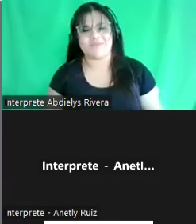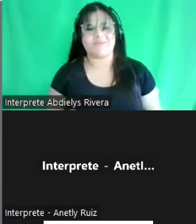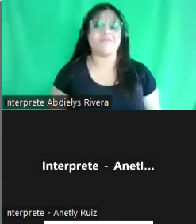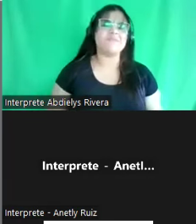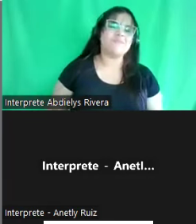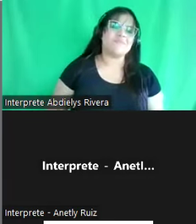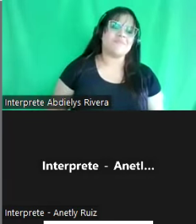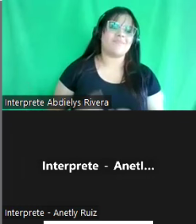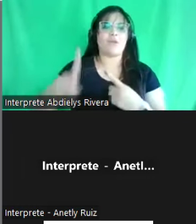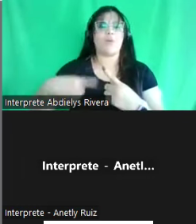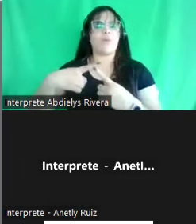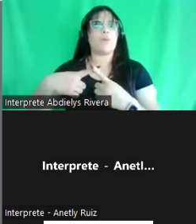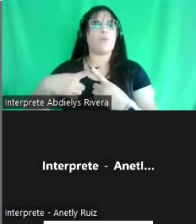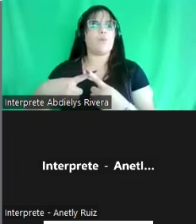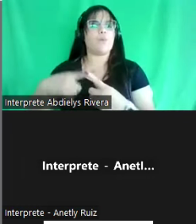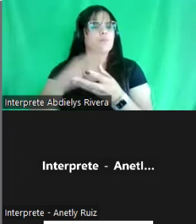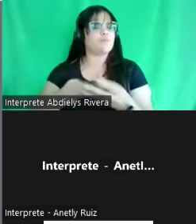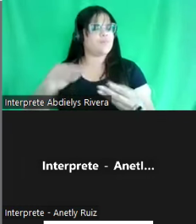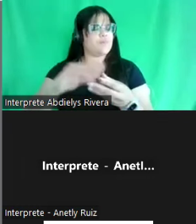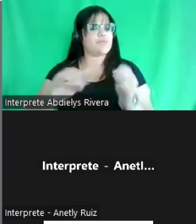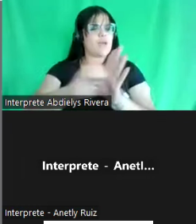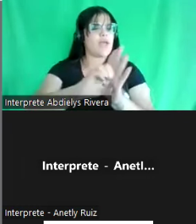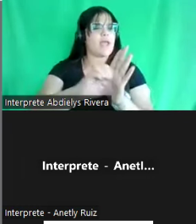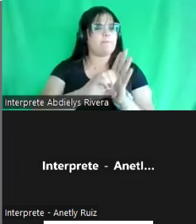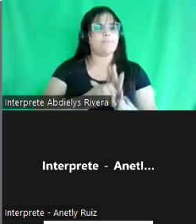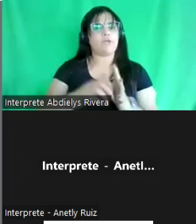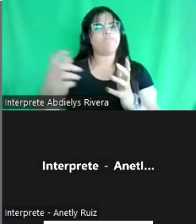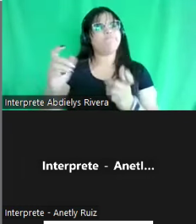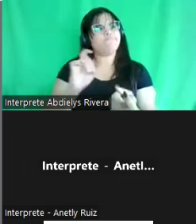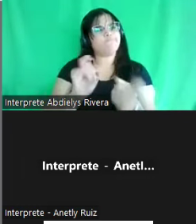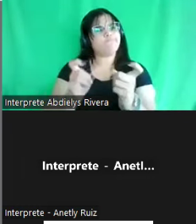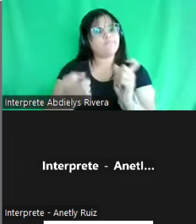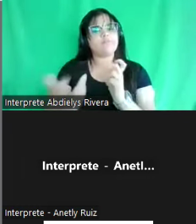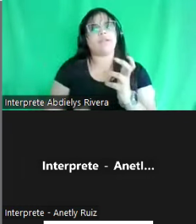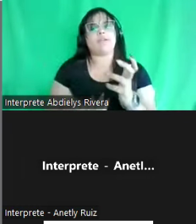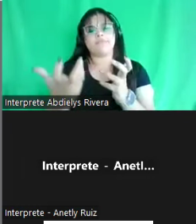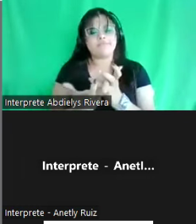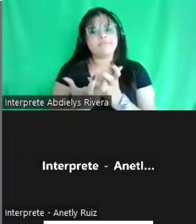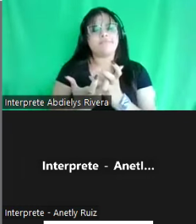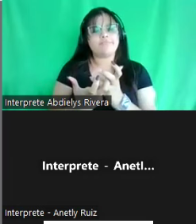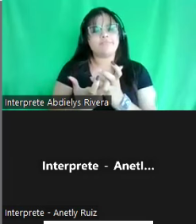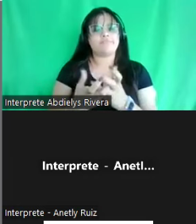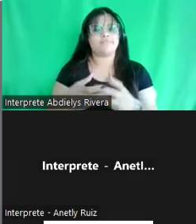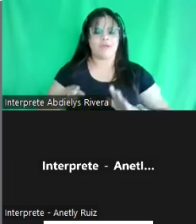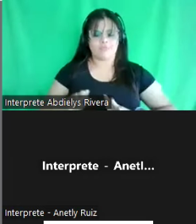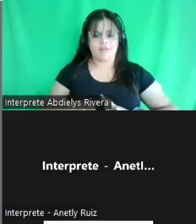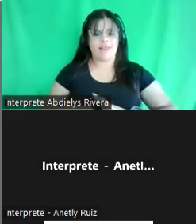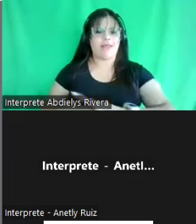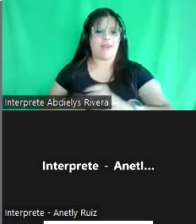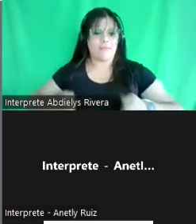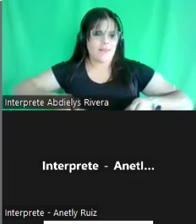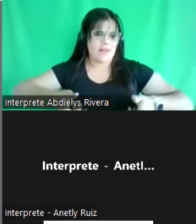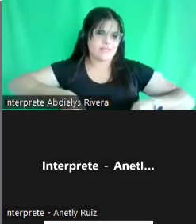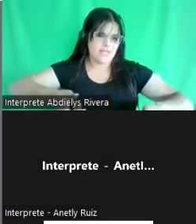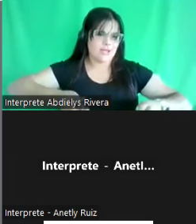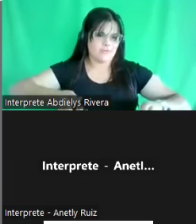hablamos de ejemplos de acomodos razonables en escenarios clínicos, ejemplos de acomodos, proveer rampas para sillas de ruedas. Eso es un